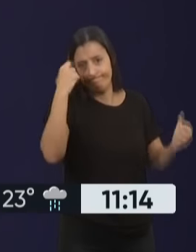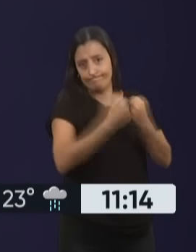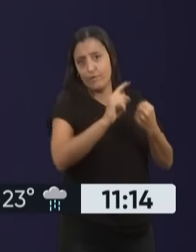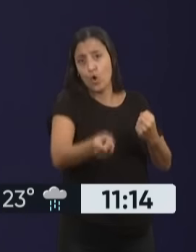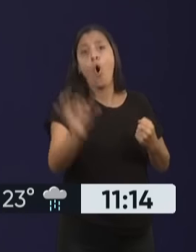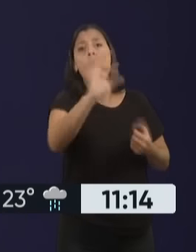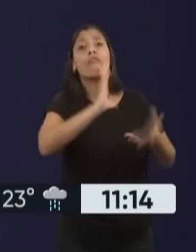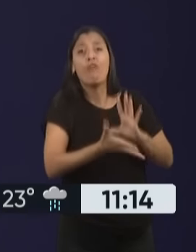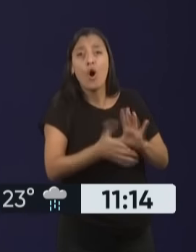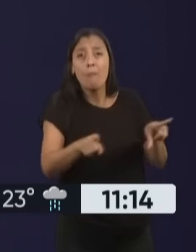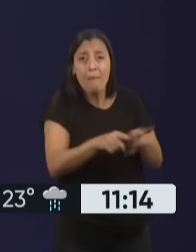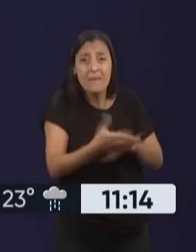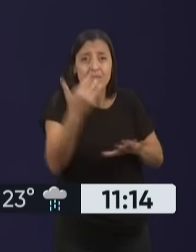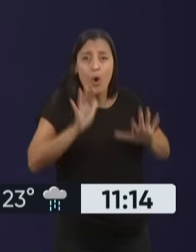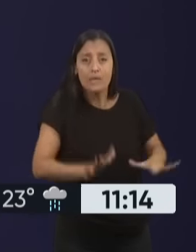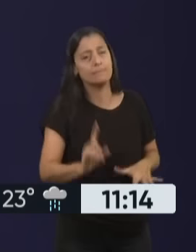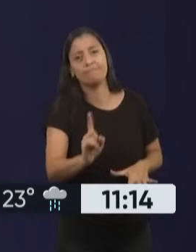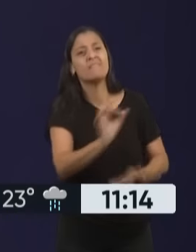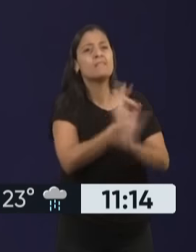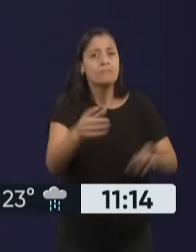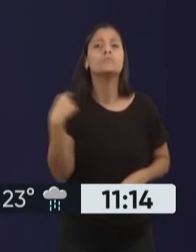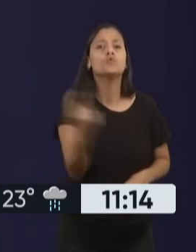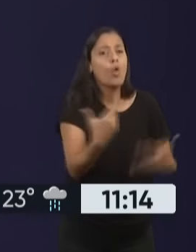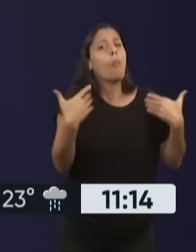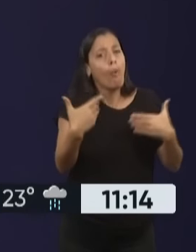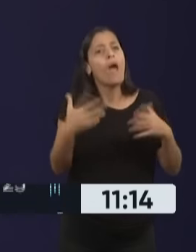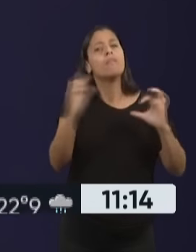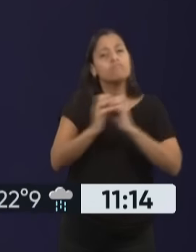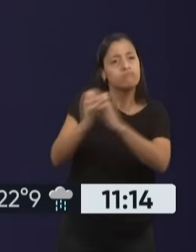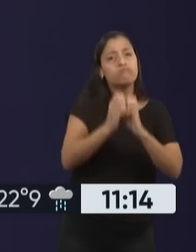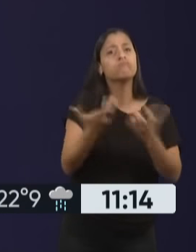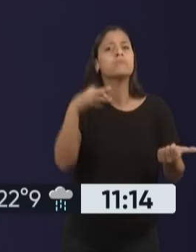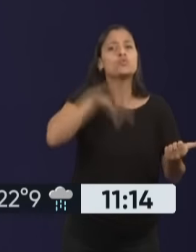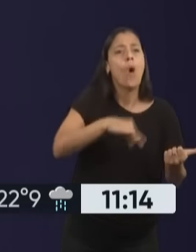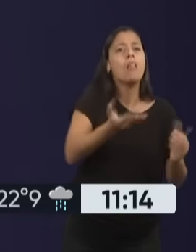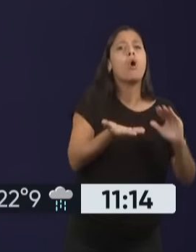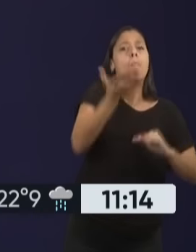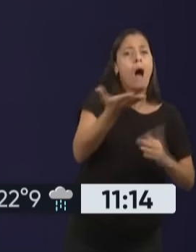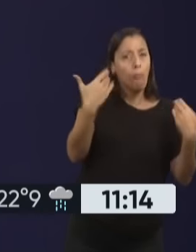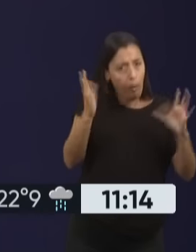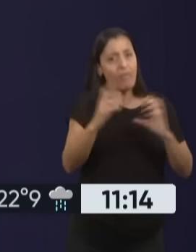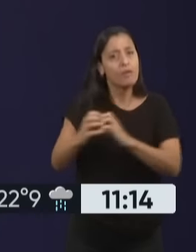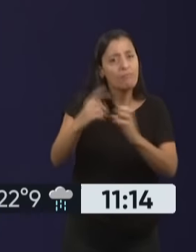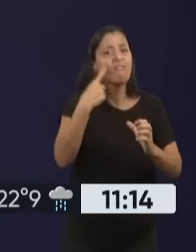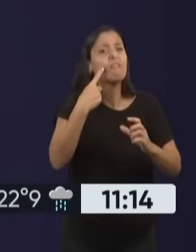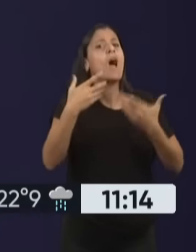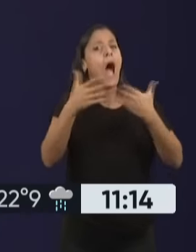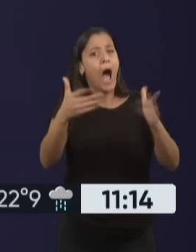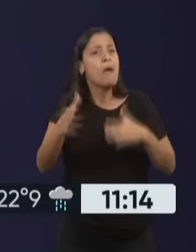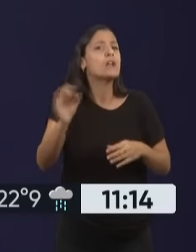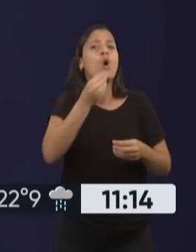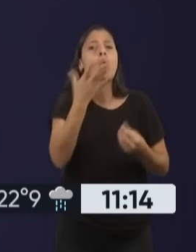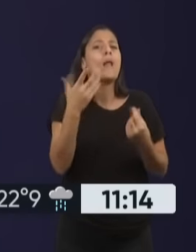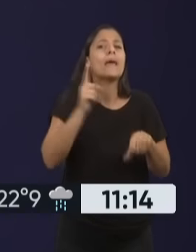manera en que se hizo nadie está en contra de poder discutir un cualquier aumento salarial en cualquier en cualquier escalafón y